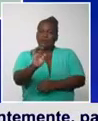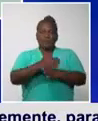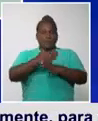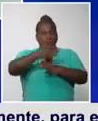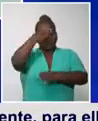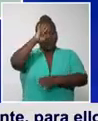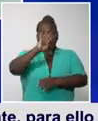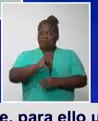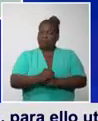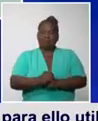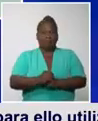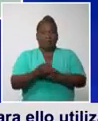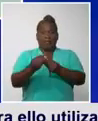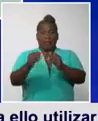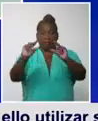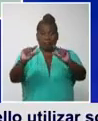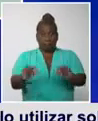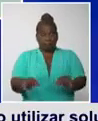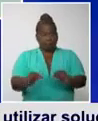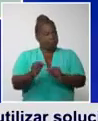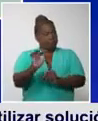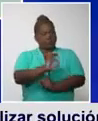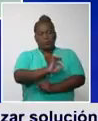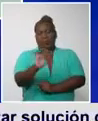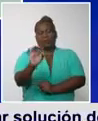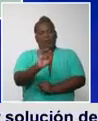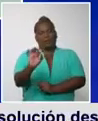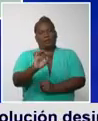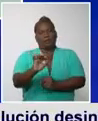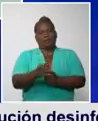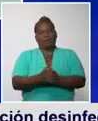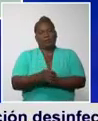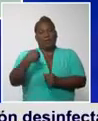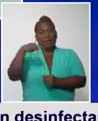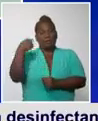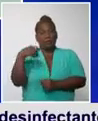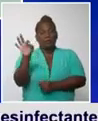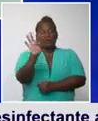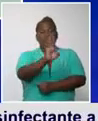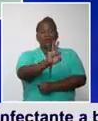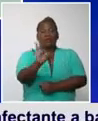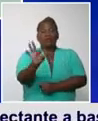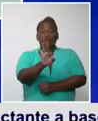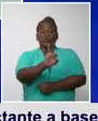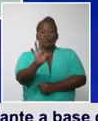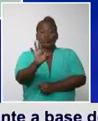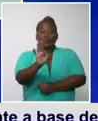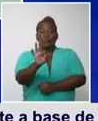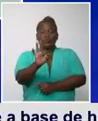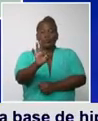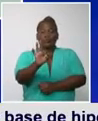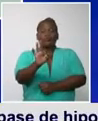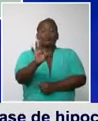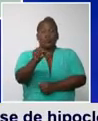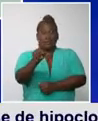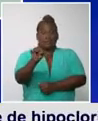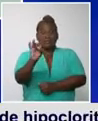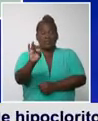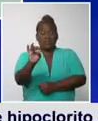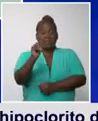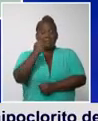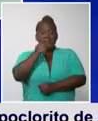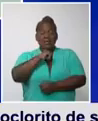reducción estable en el número de casos. Ayer con 88 estamos hablando de 17 más que el día